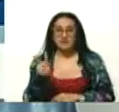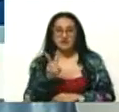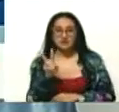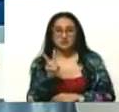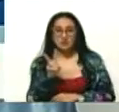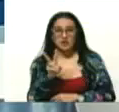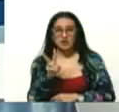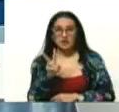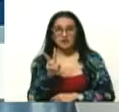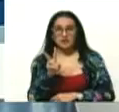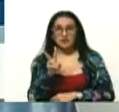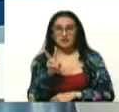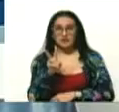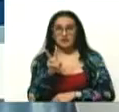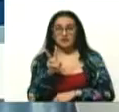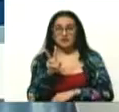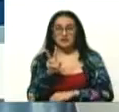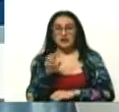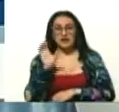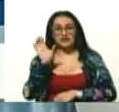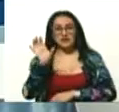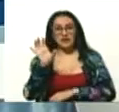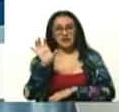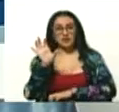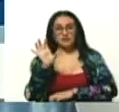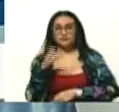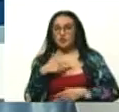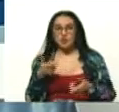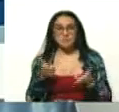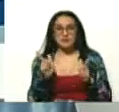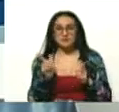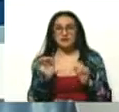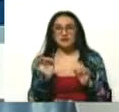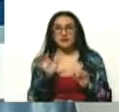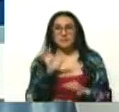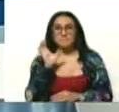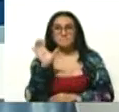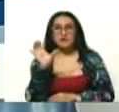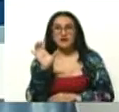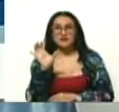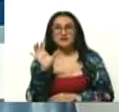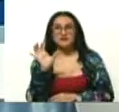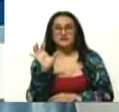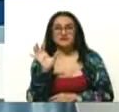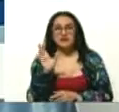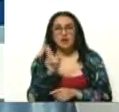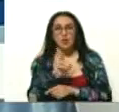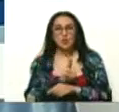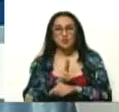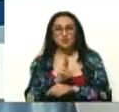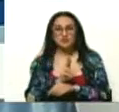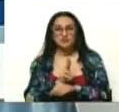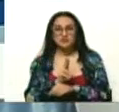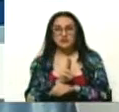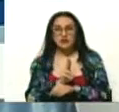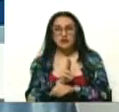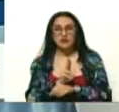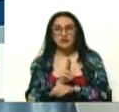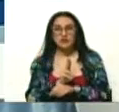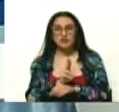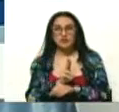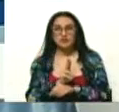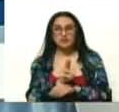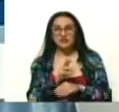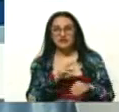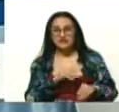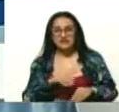Estado venezolano en su conjunto no va a permitir que nuestro país sea utilizado como un territorio,